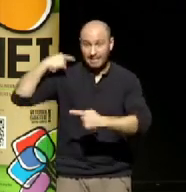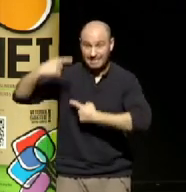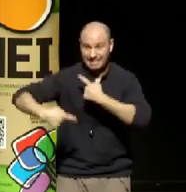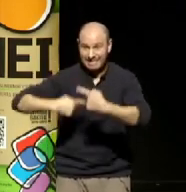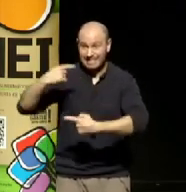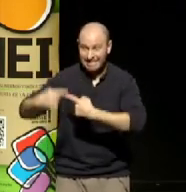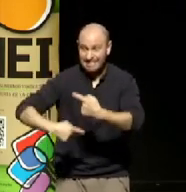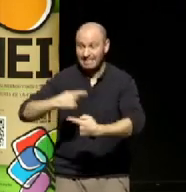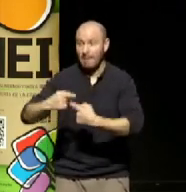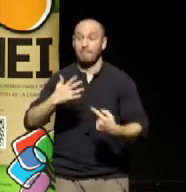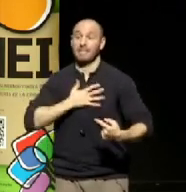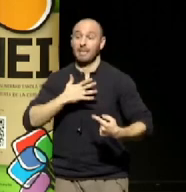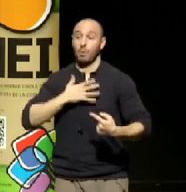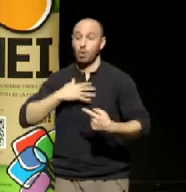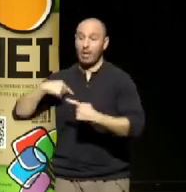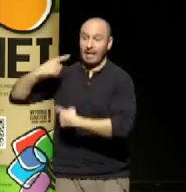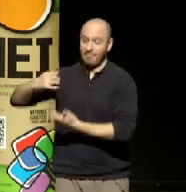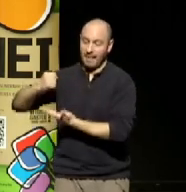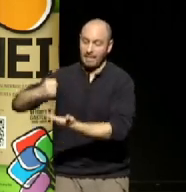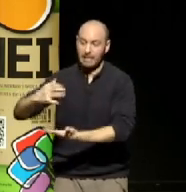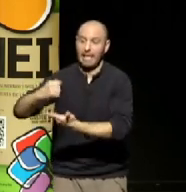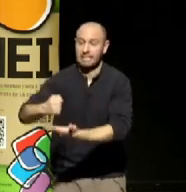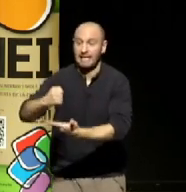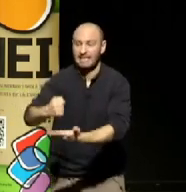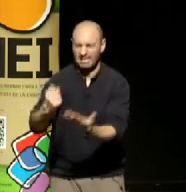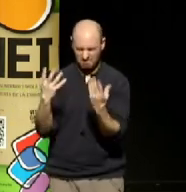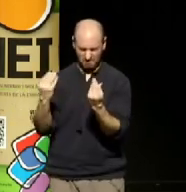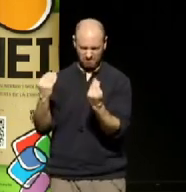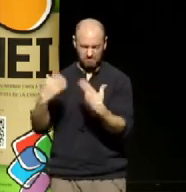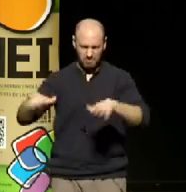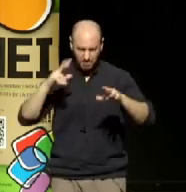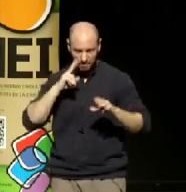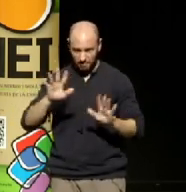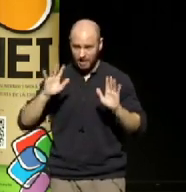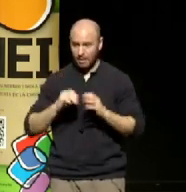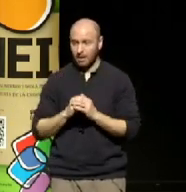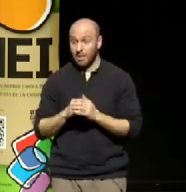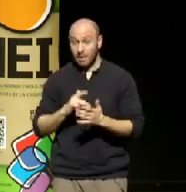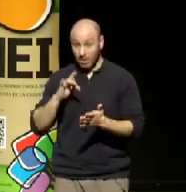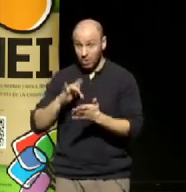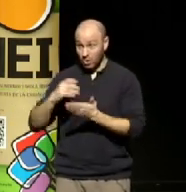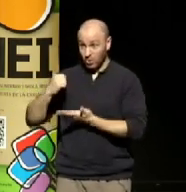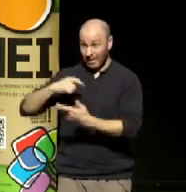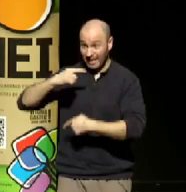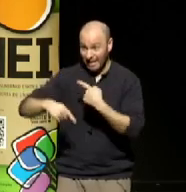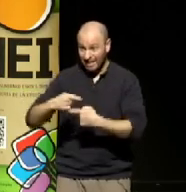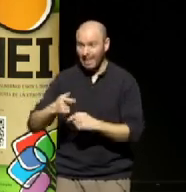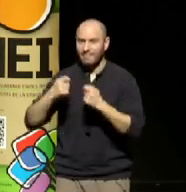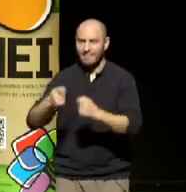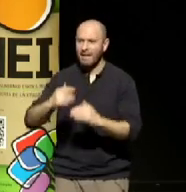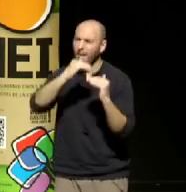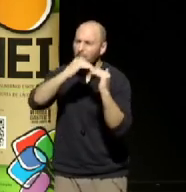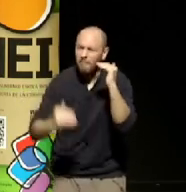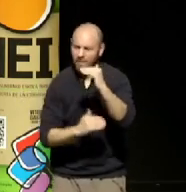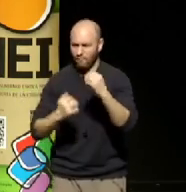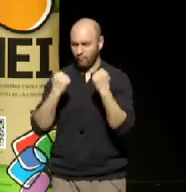es decir, vamos a ver herencias así. Pero esas herencias van a traer consigo unas desigualdades tremendas. Porque no es